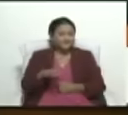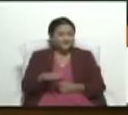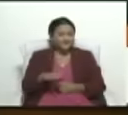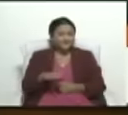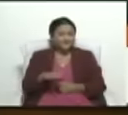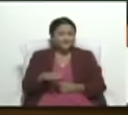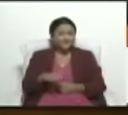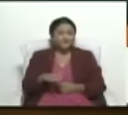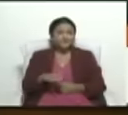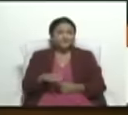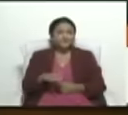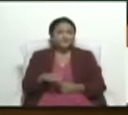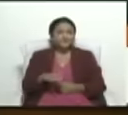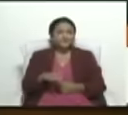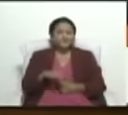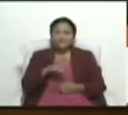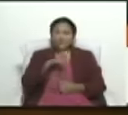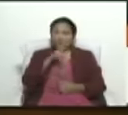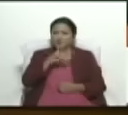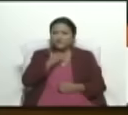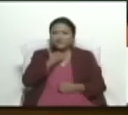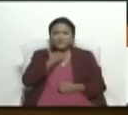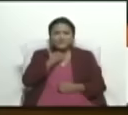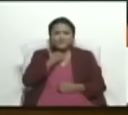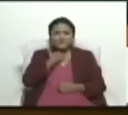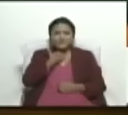totalmente asquerosa toda esta